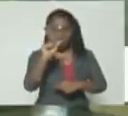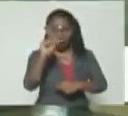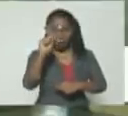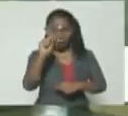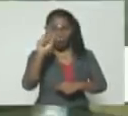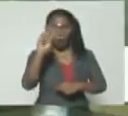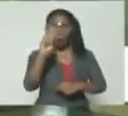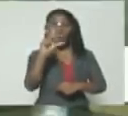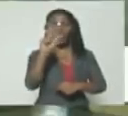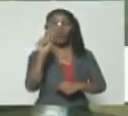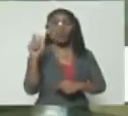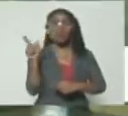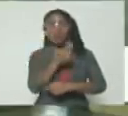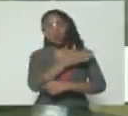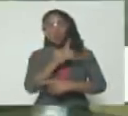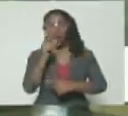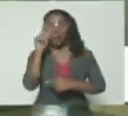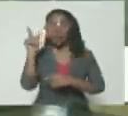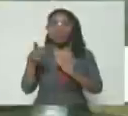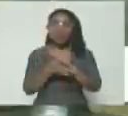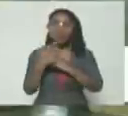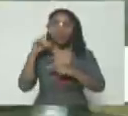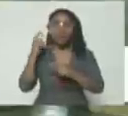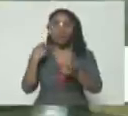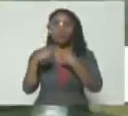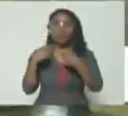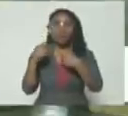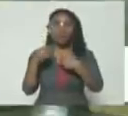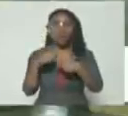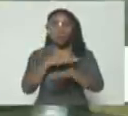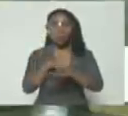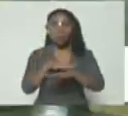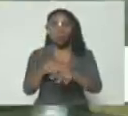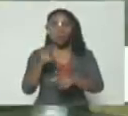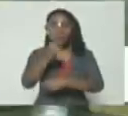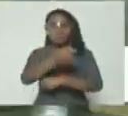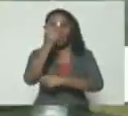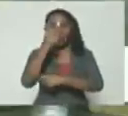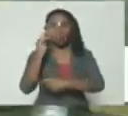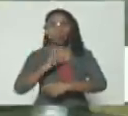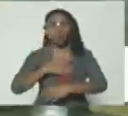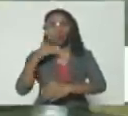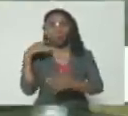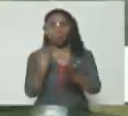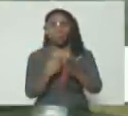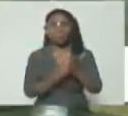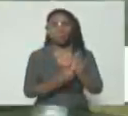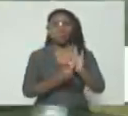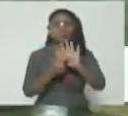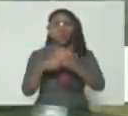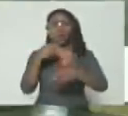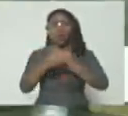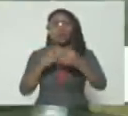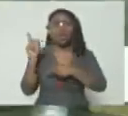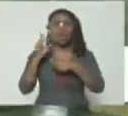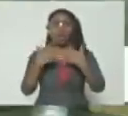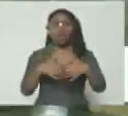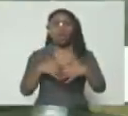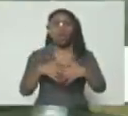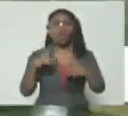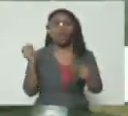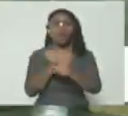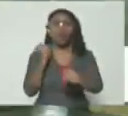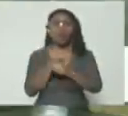de Corpesca, que es el ente comercializador del Ministerio de Pesca, para poder mostrar lo que hace esta planta con sus